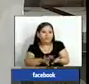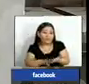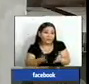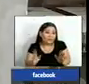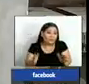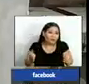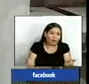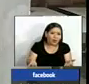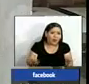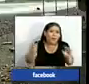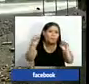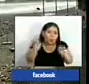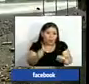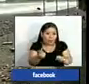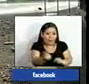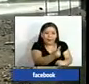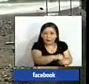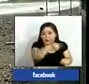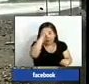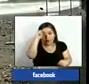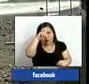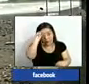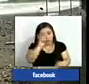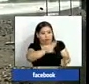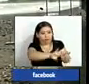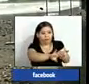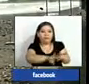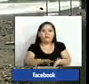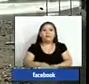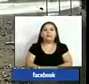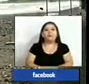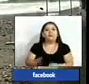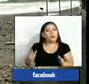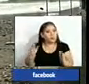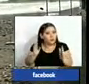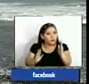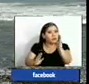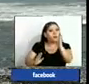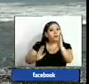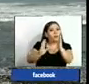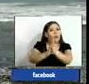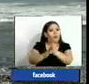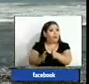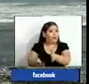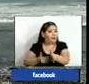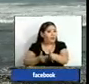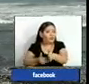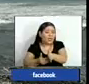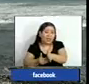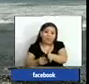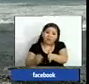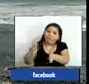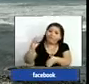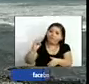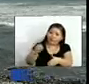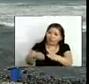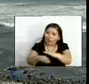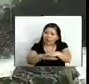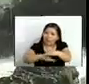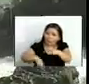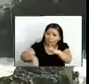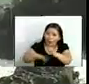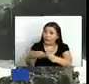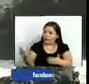sobre todo para contener al personal de empleo. El reto será iniciar casi de cero la actividad, recuperar